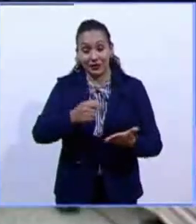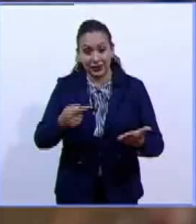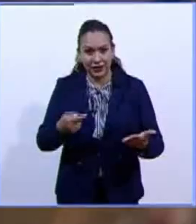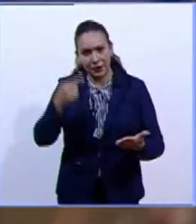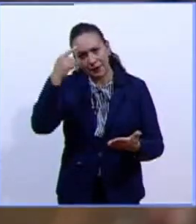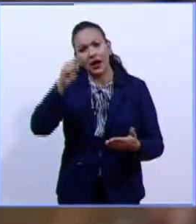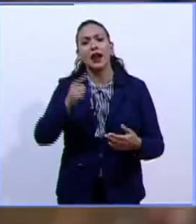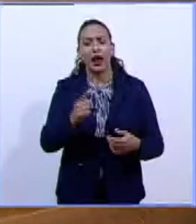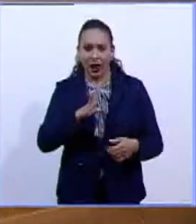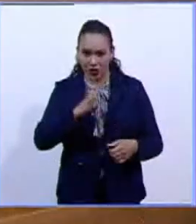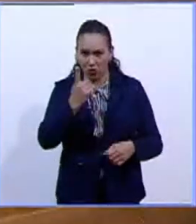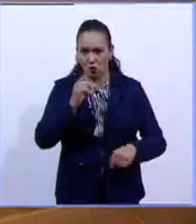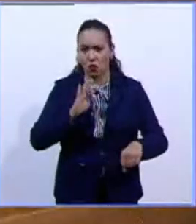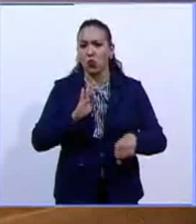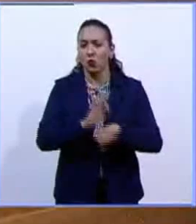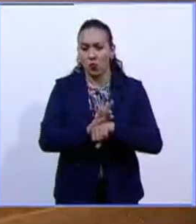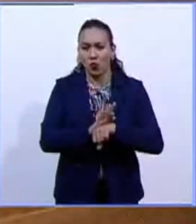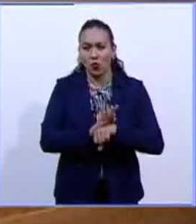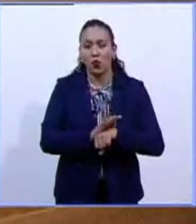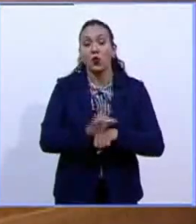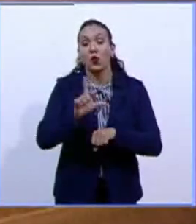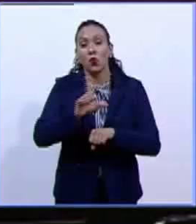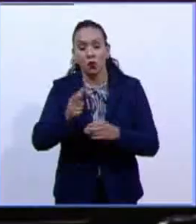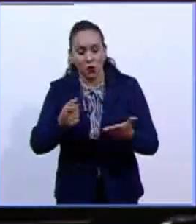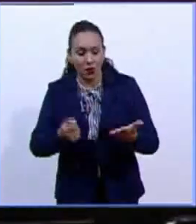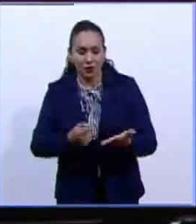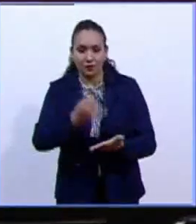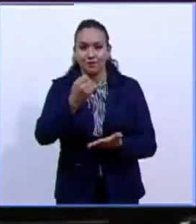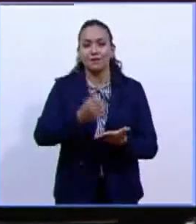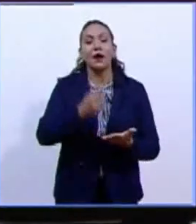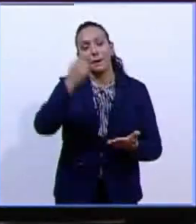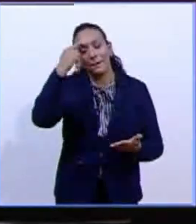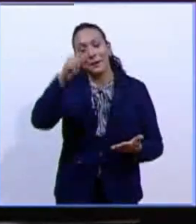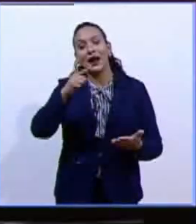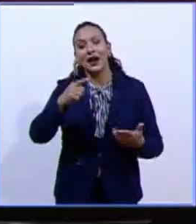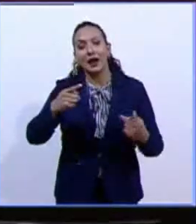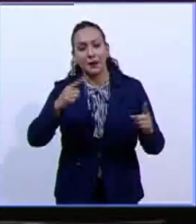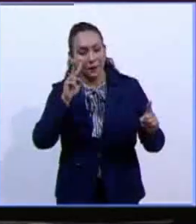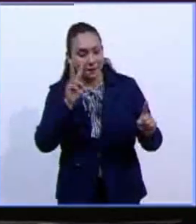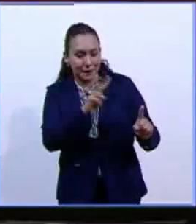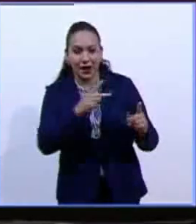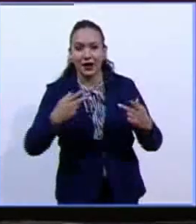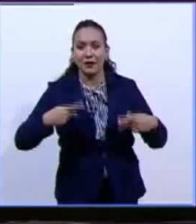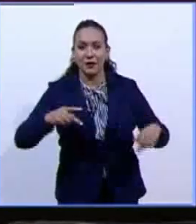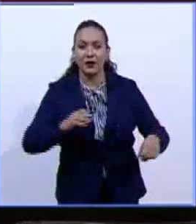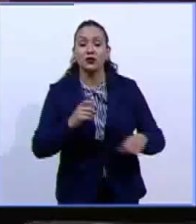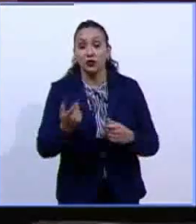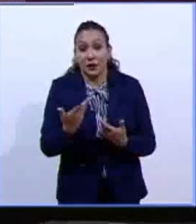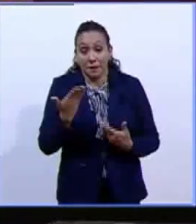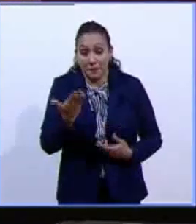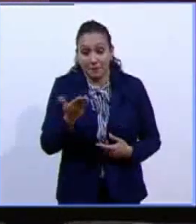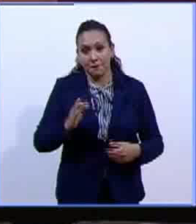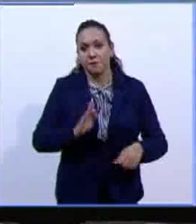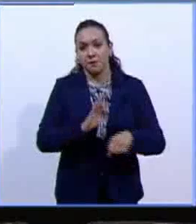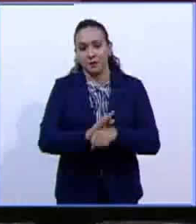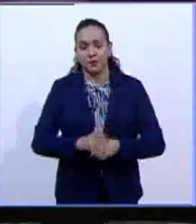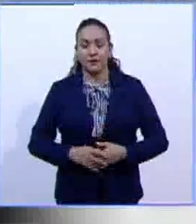en el amparo y la resolución que concede la suspensión del acto reclamado.